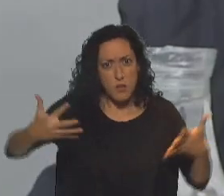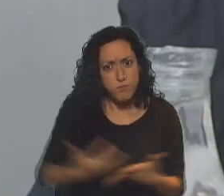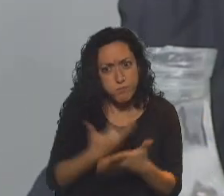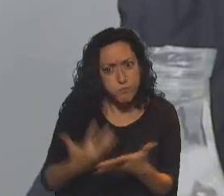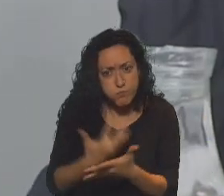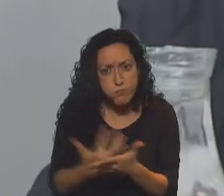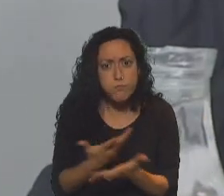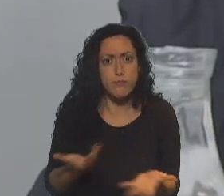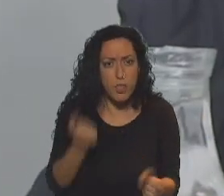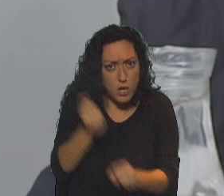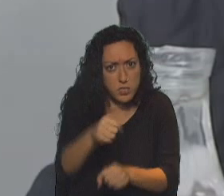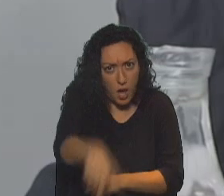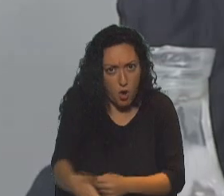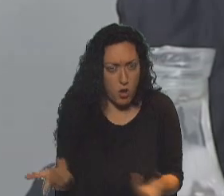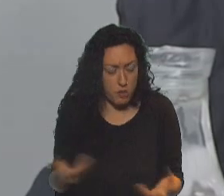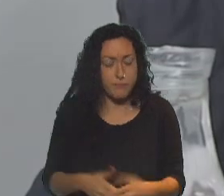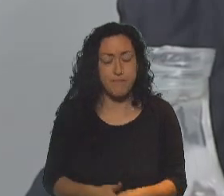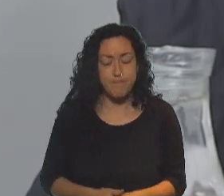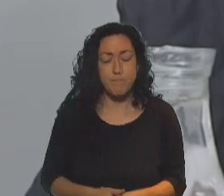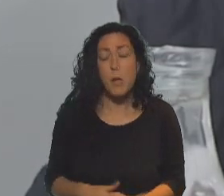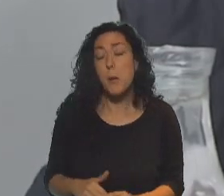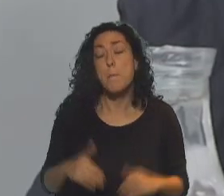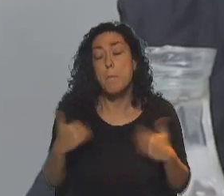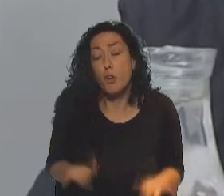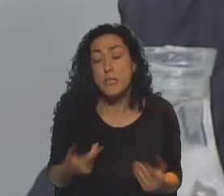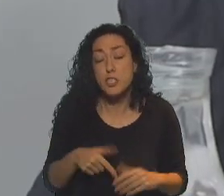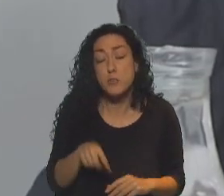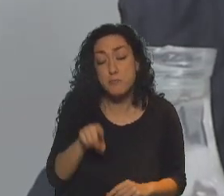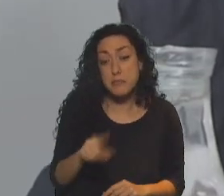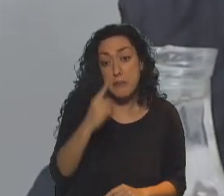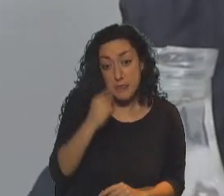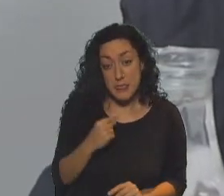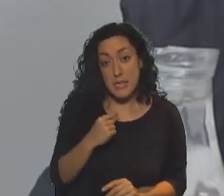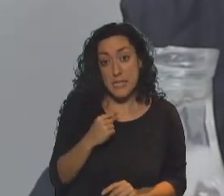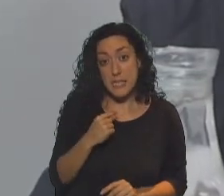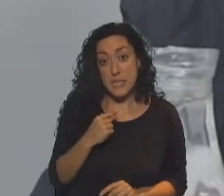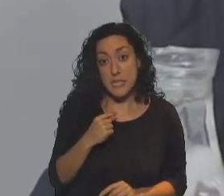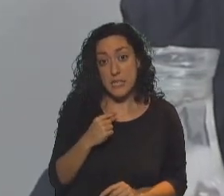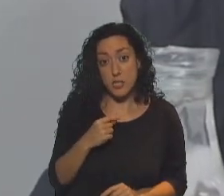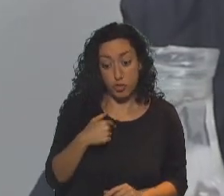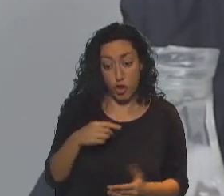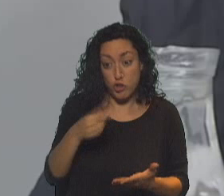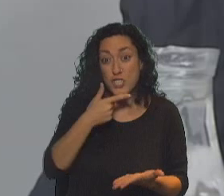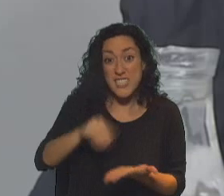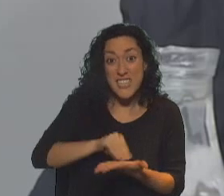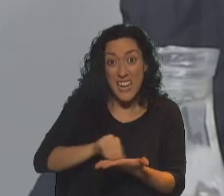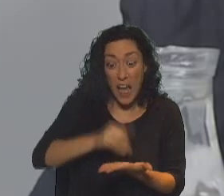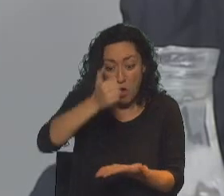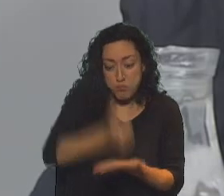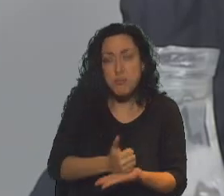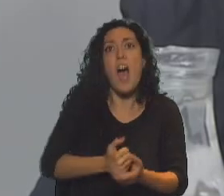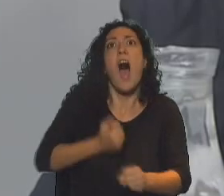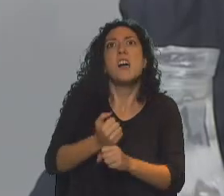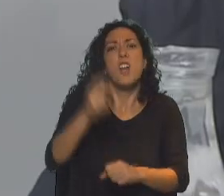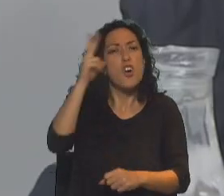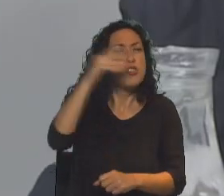aún tiene. Por eso digo que yo ese día que llegué, había estado acá en el Senado hasta las 8:30